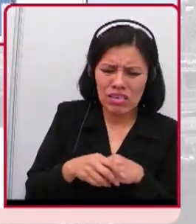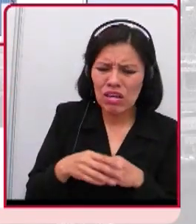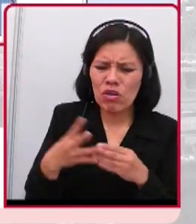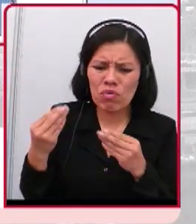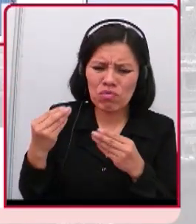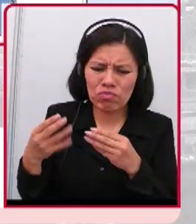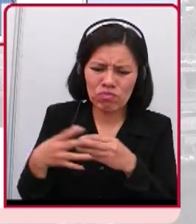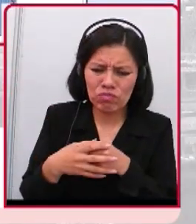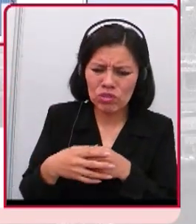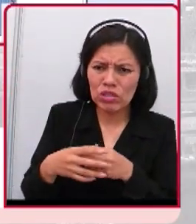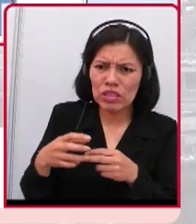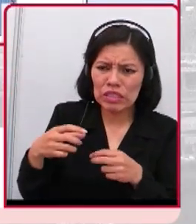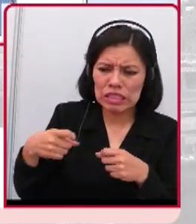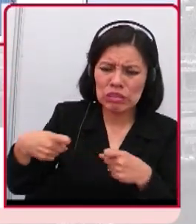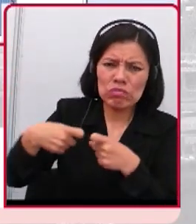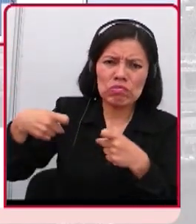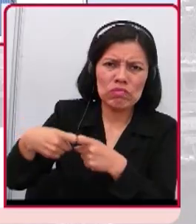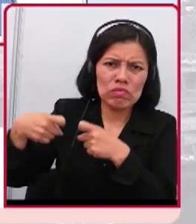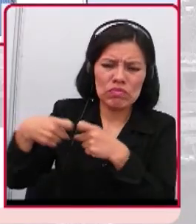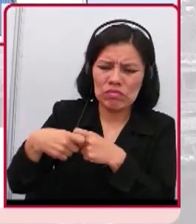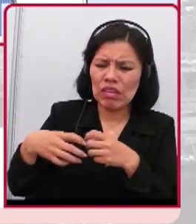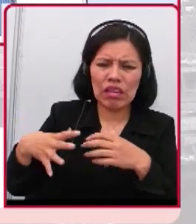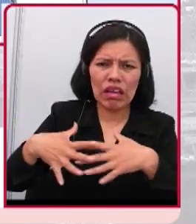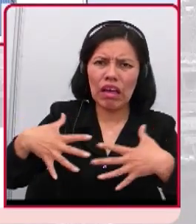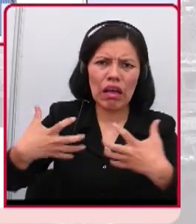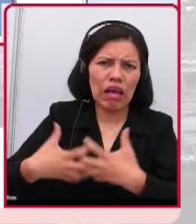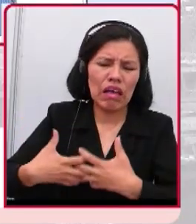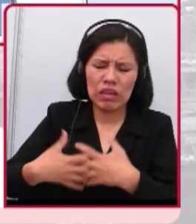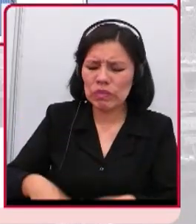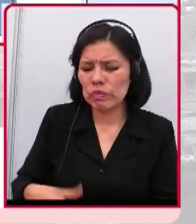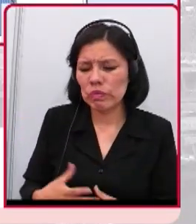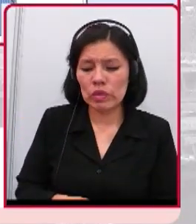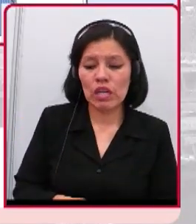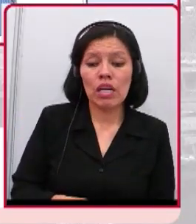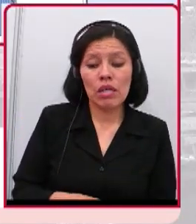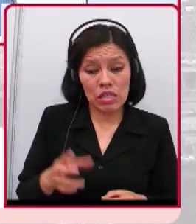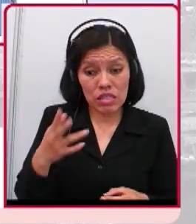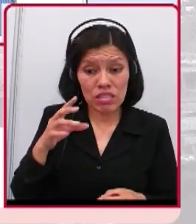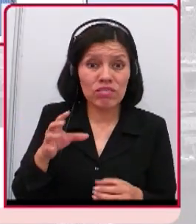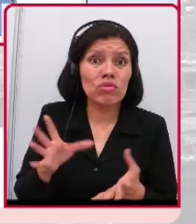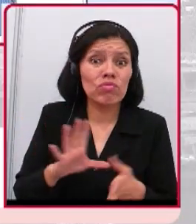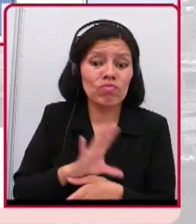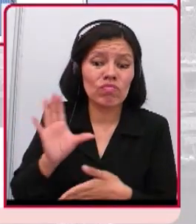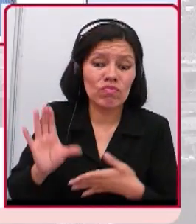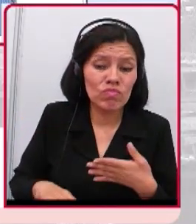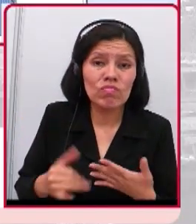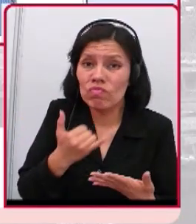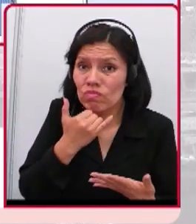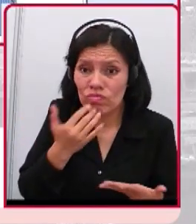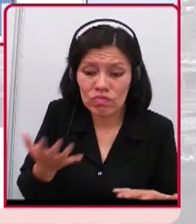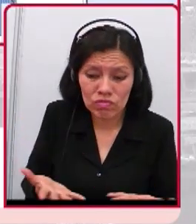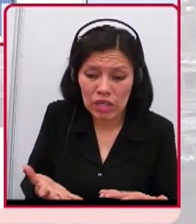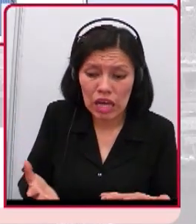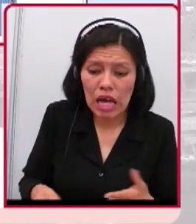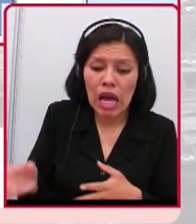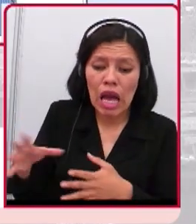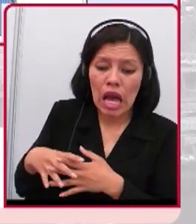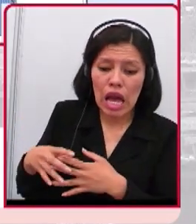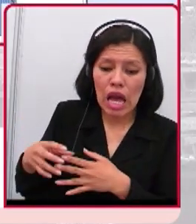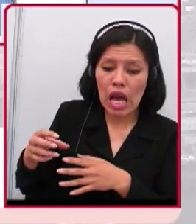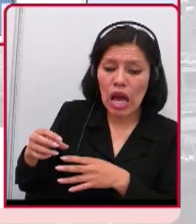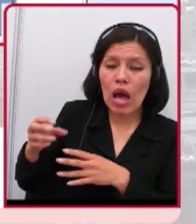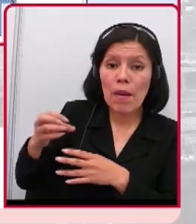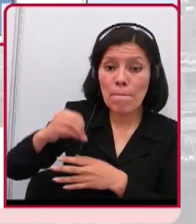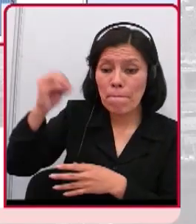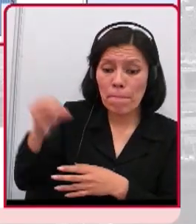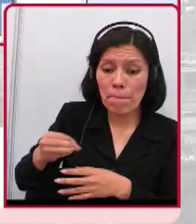inclusive detenciones de la planta. Bueno, y por consecuencia final, en este caso el porcentaje de sólidos